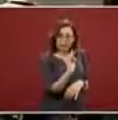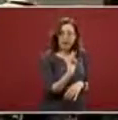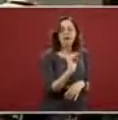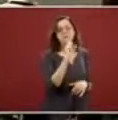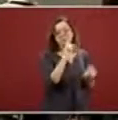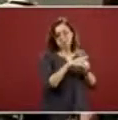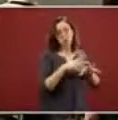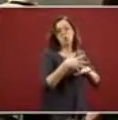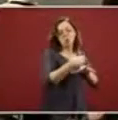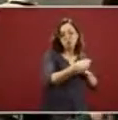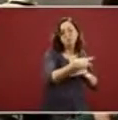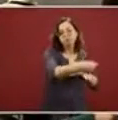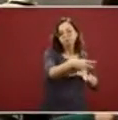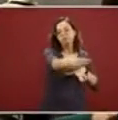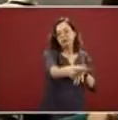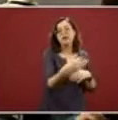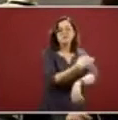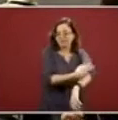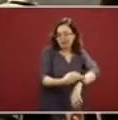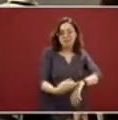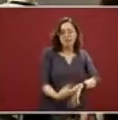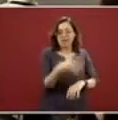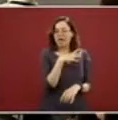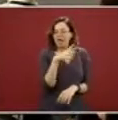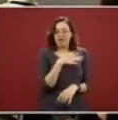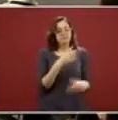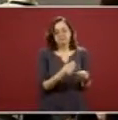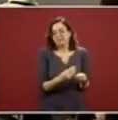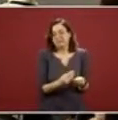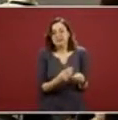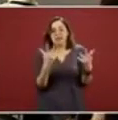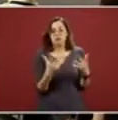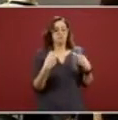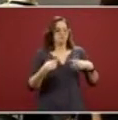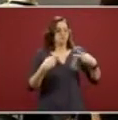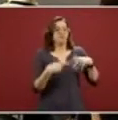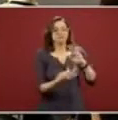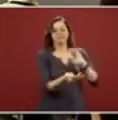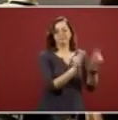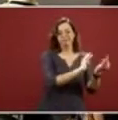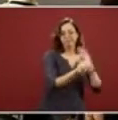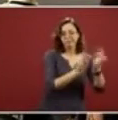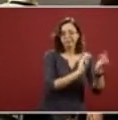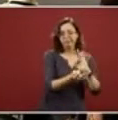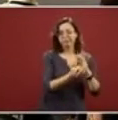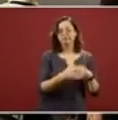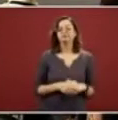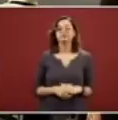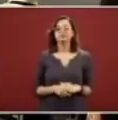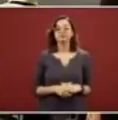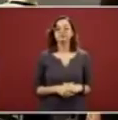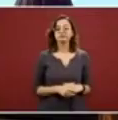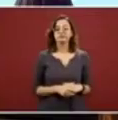determinado integrados en la familia o las personas más cercanas al caso importado. De estos